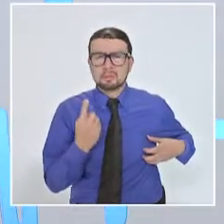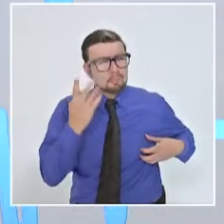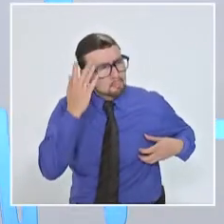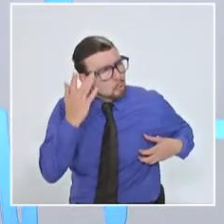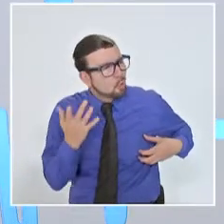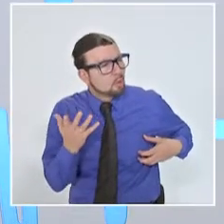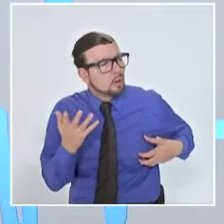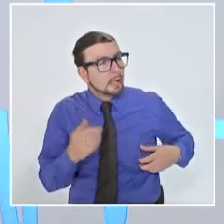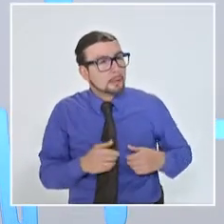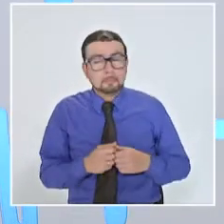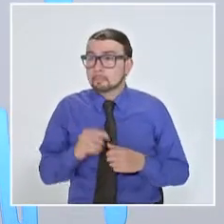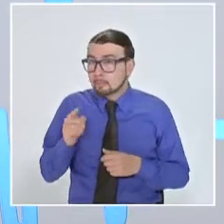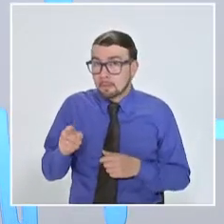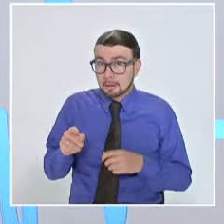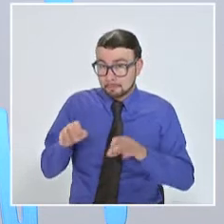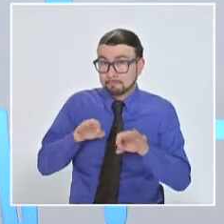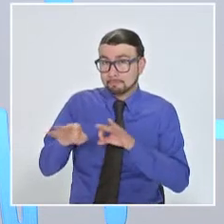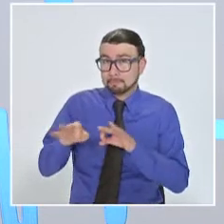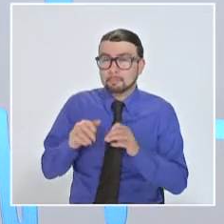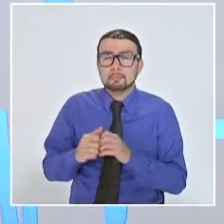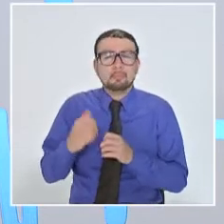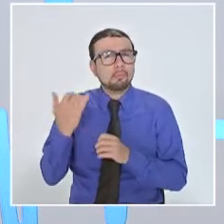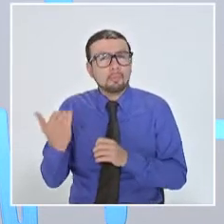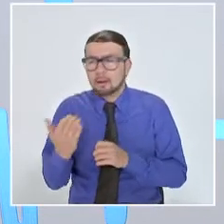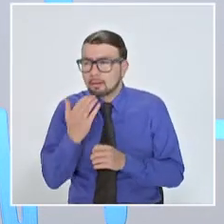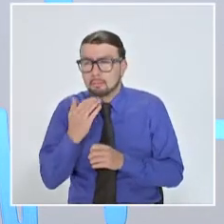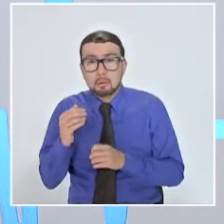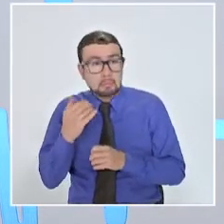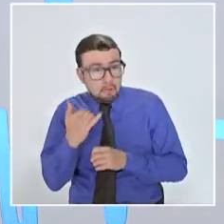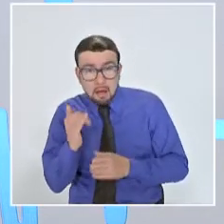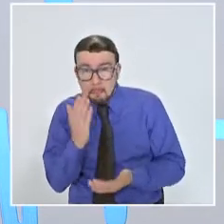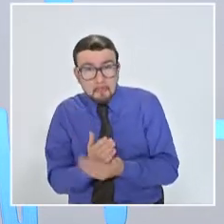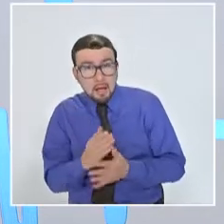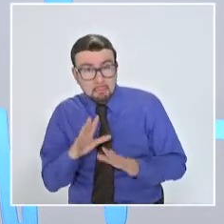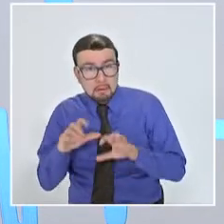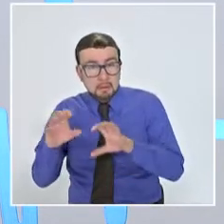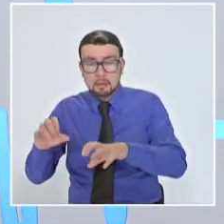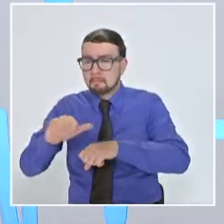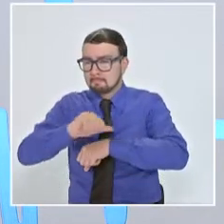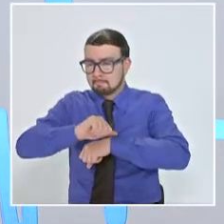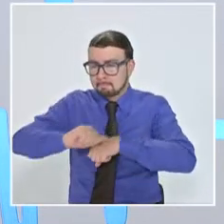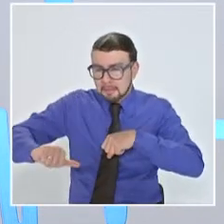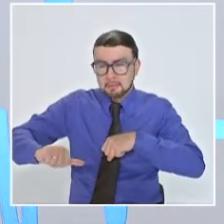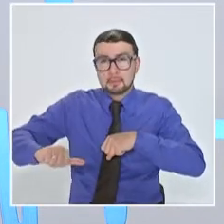hablar un poco del tratamiento quirúrgico de la glándula mamaria, pero para ir